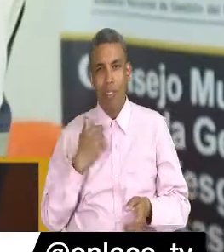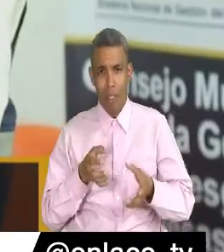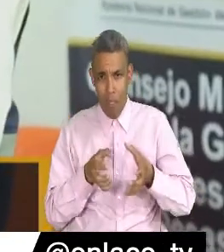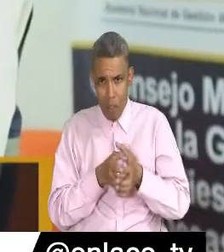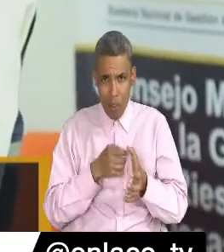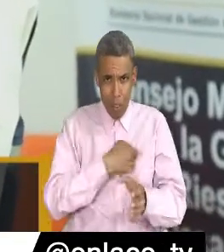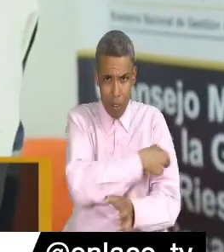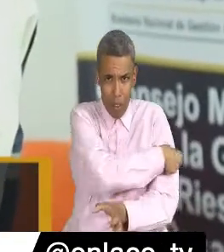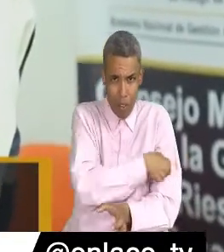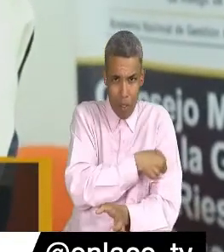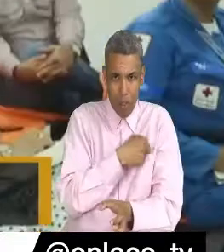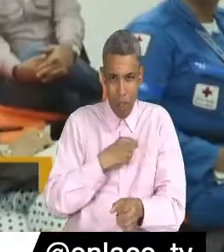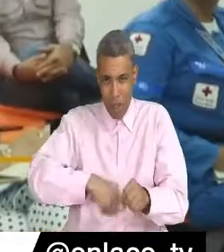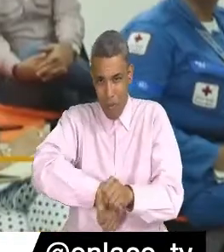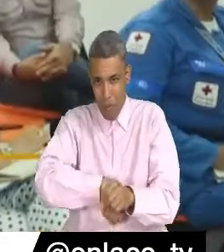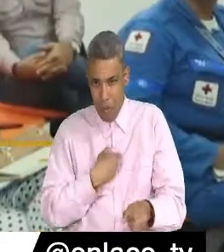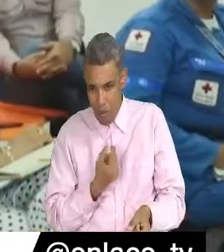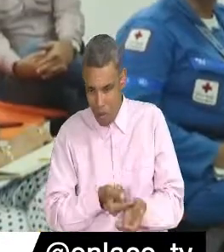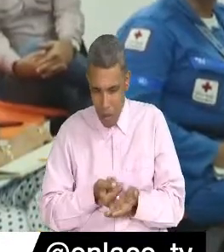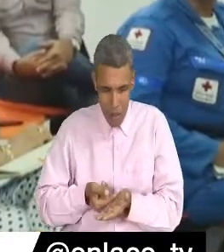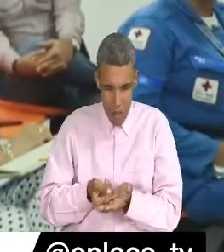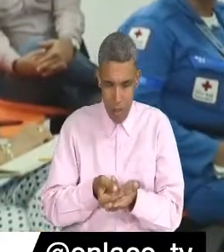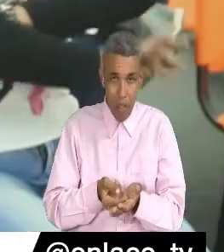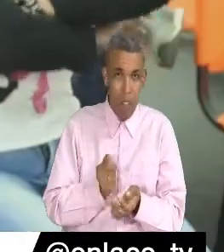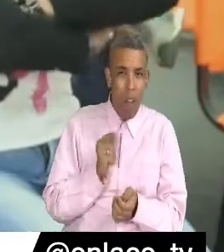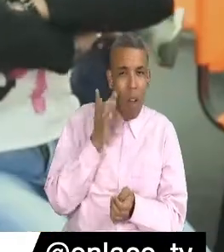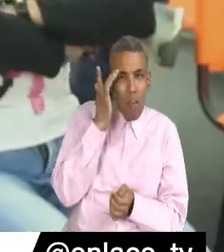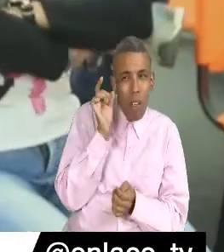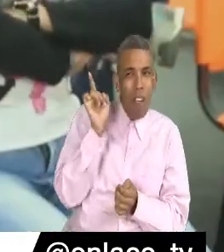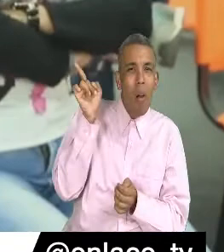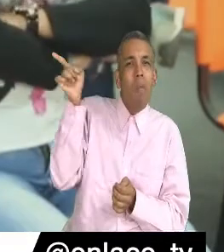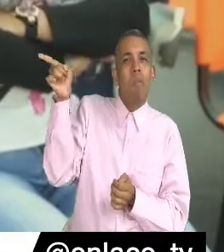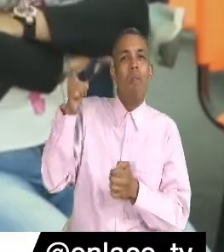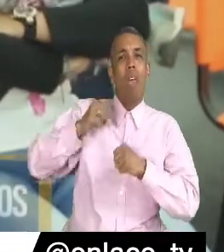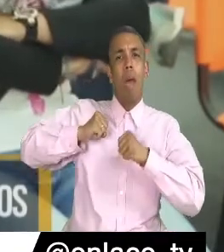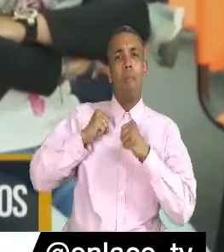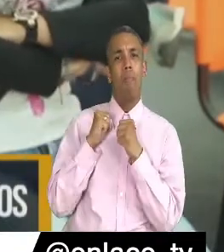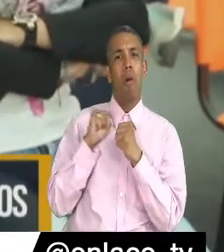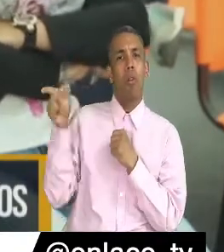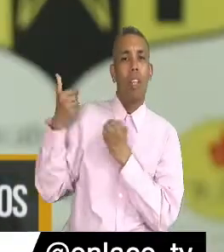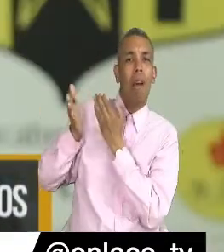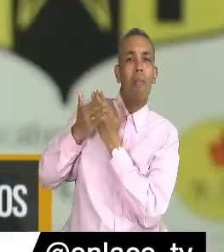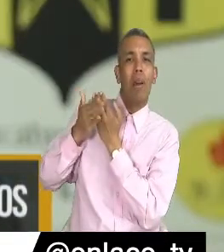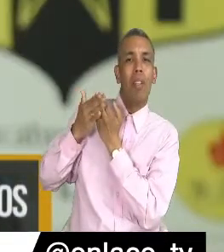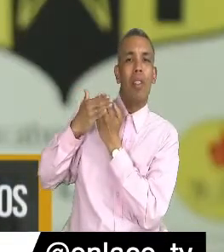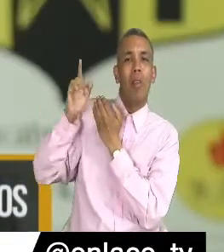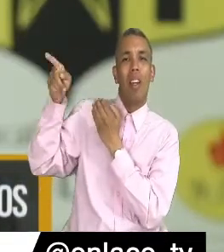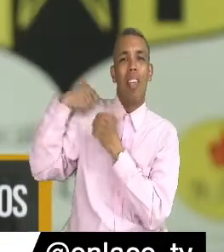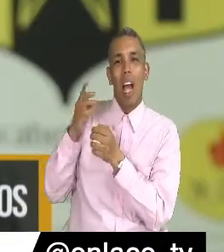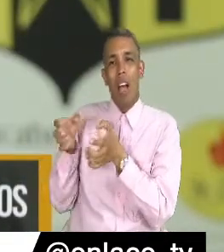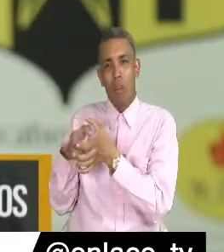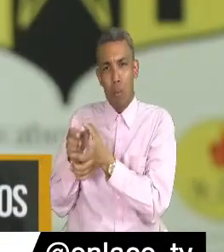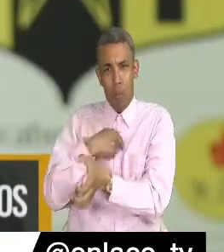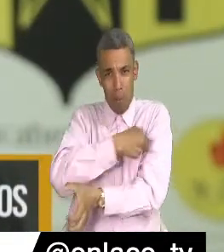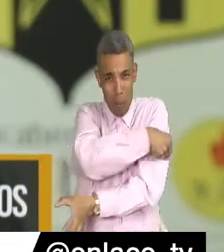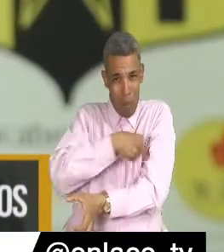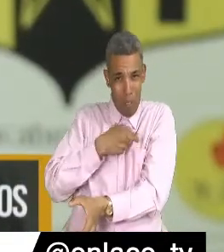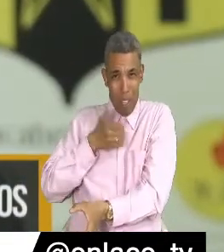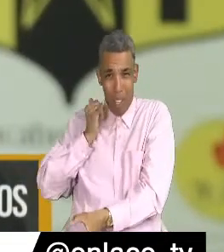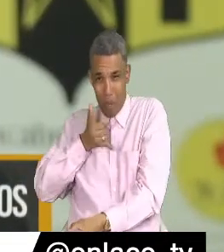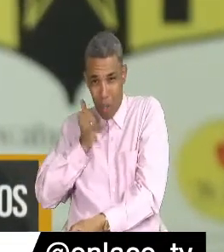acató esta recomendación de la comisión en Bogotá por el mal comportamiento de las barras albiazules. En solidaridad pues con la ciudad de